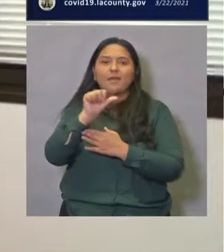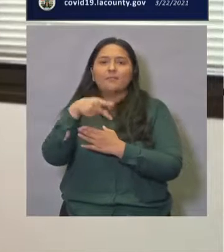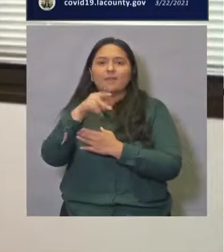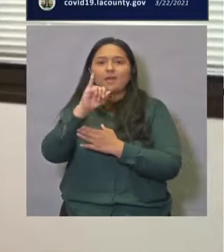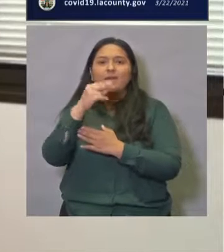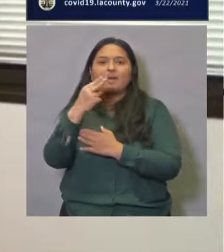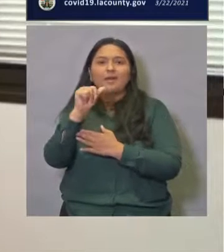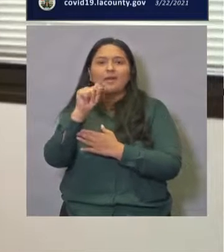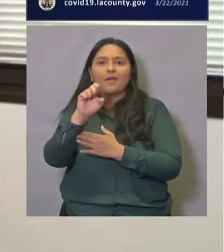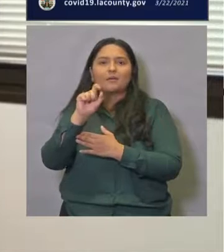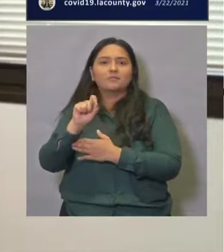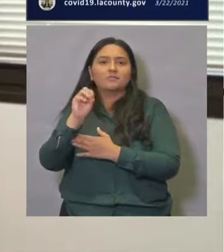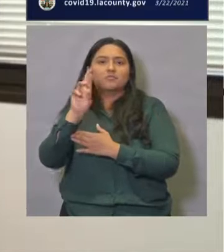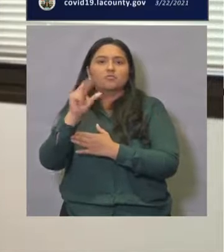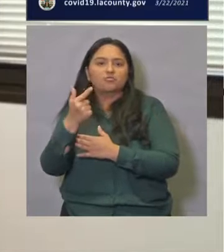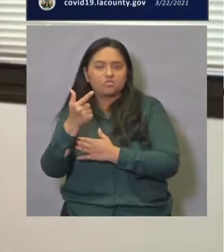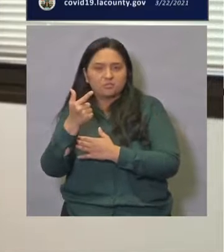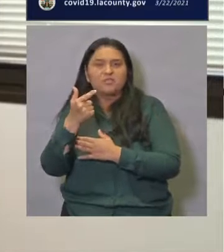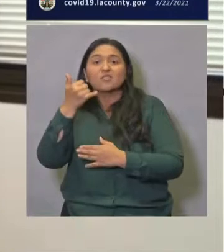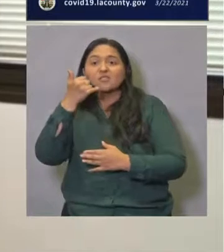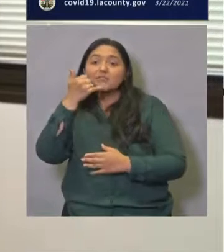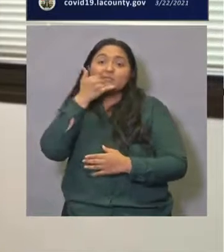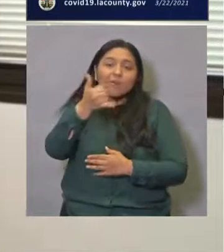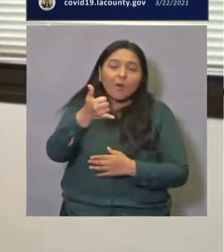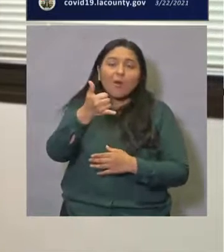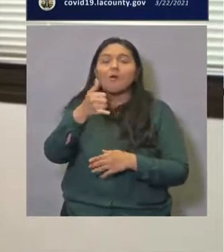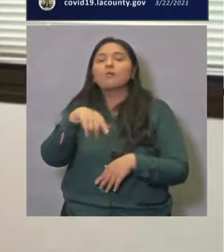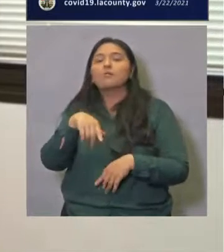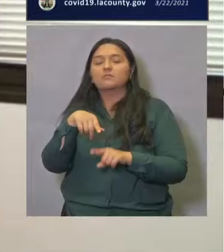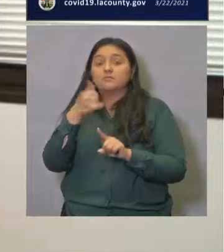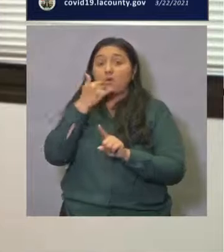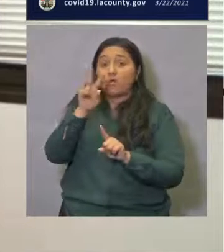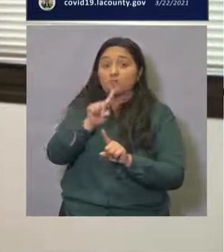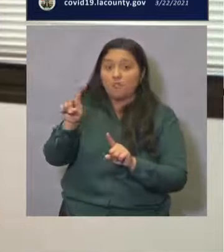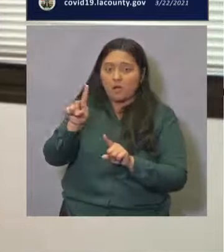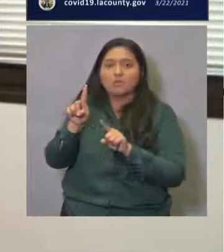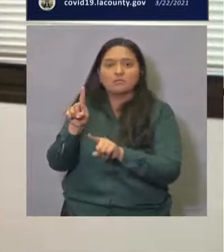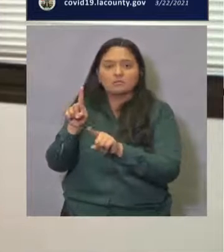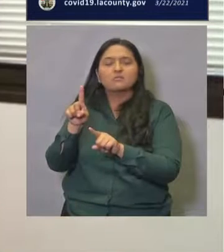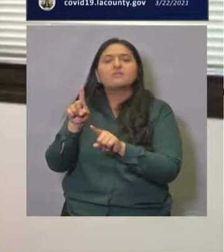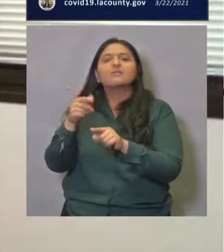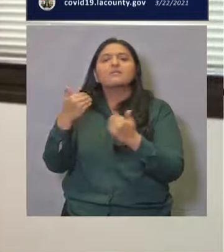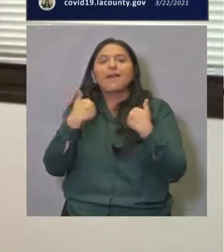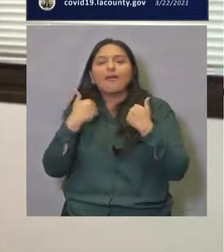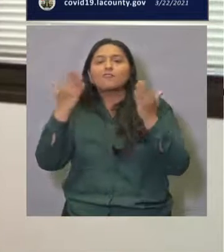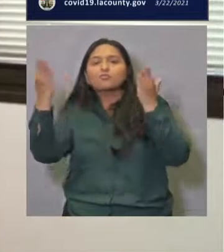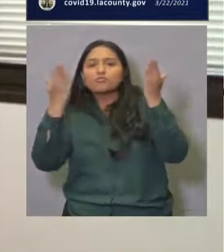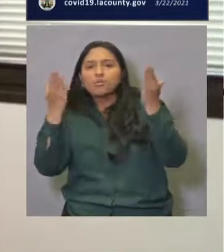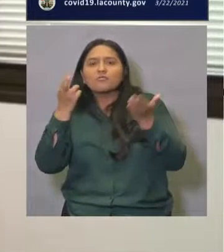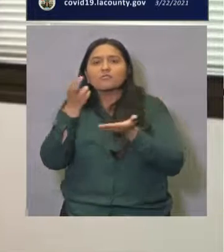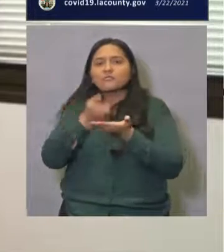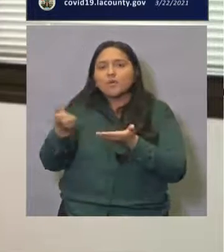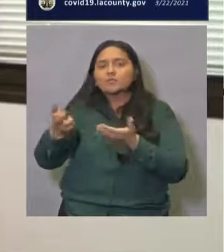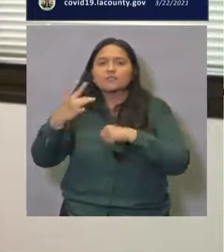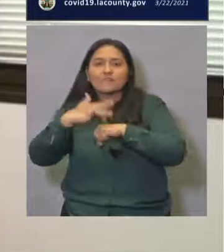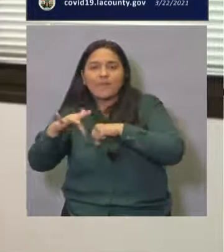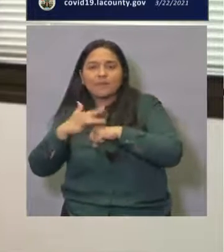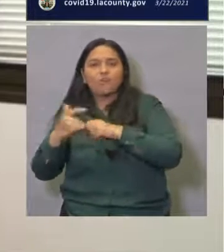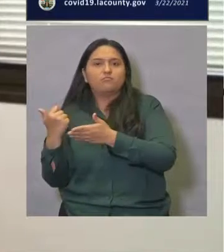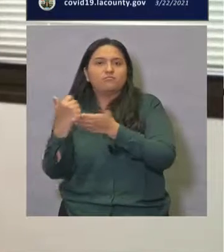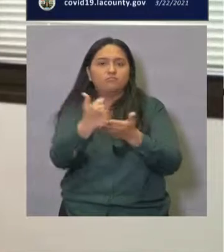stopaapihate.org. Al llamar esta línea, les aseguramos que van a recibir los servicios y recursos que necesitan y pueden